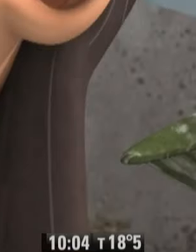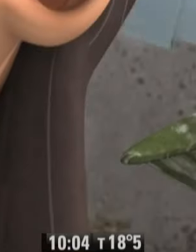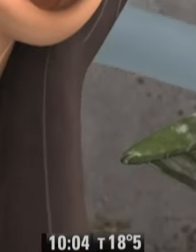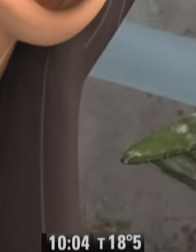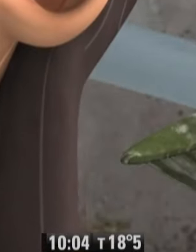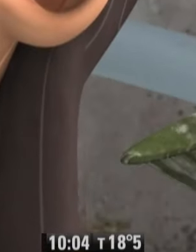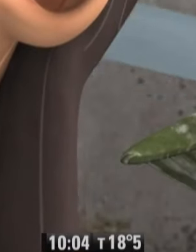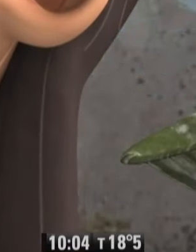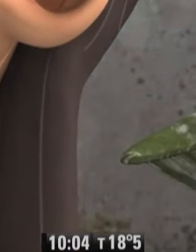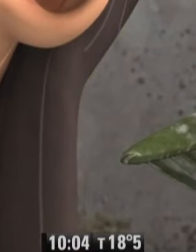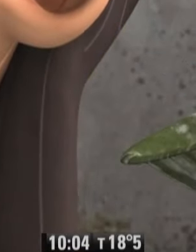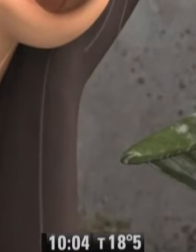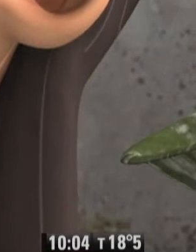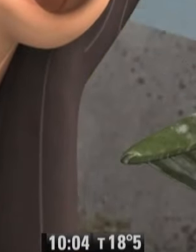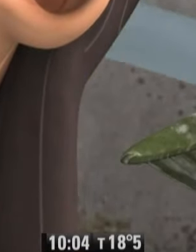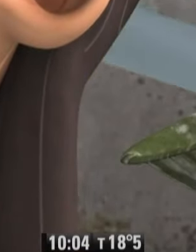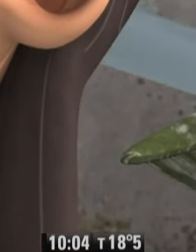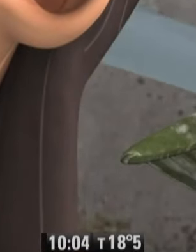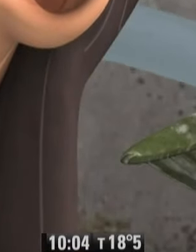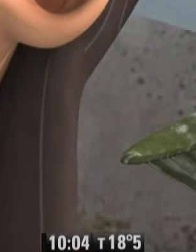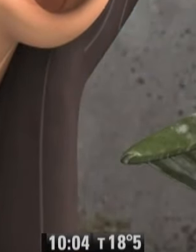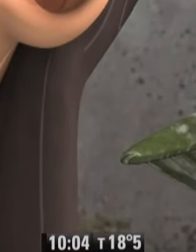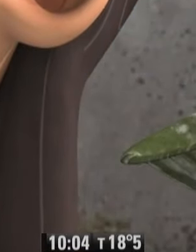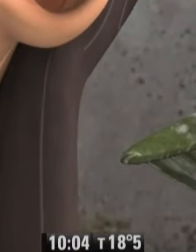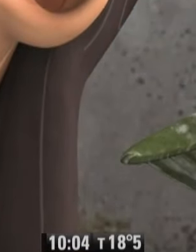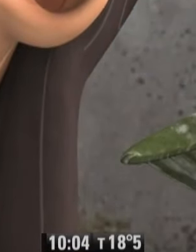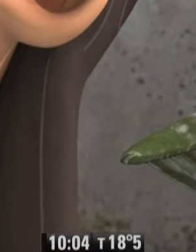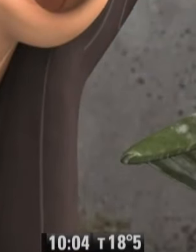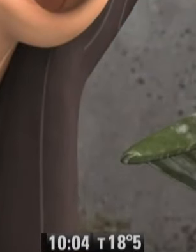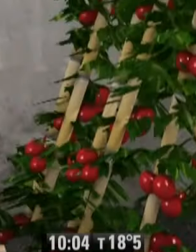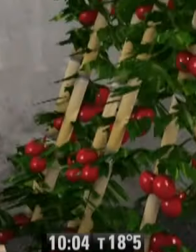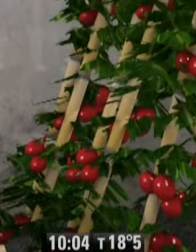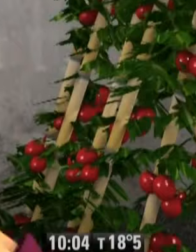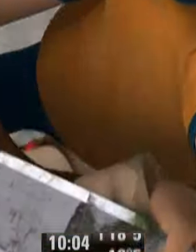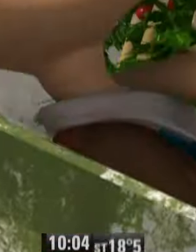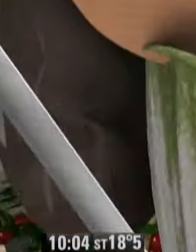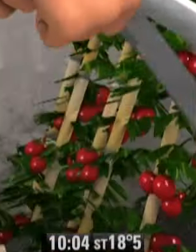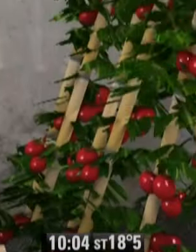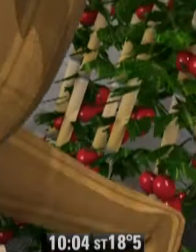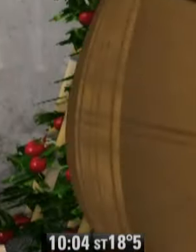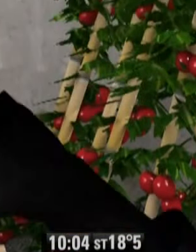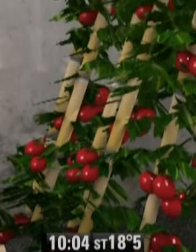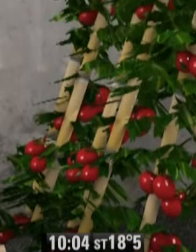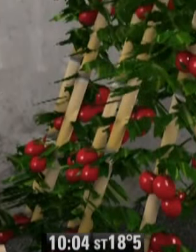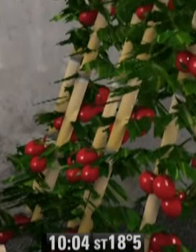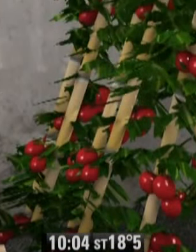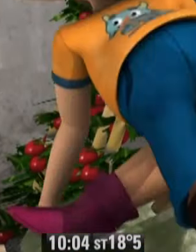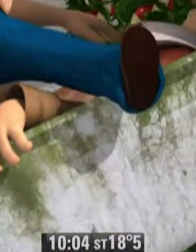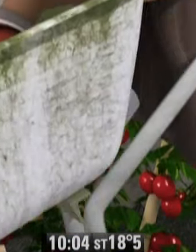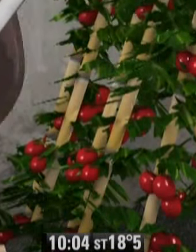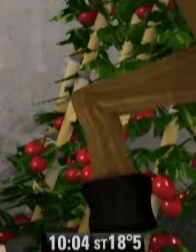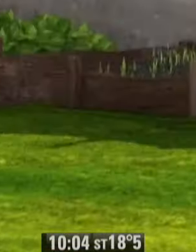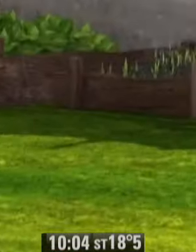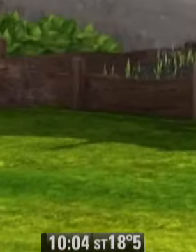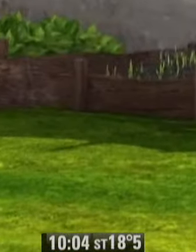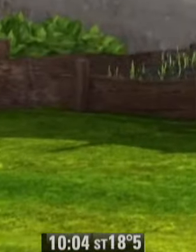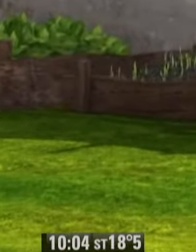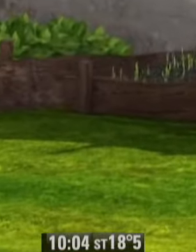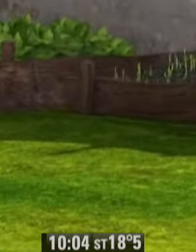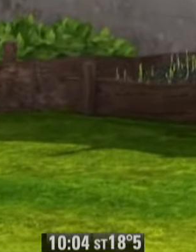llena de sabores, la comida es un manjar. La cocina de Tomás, con